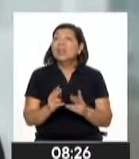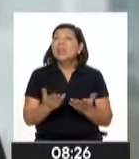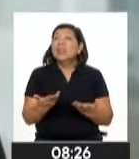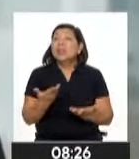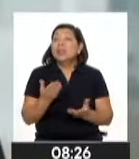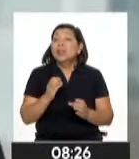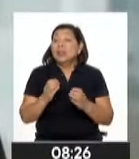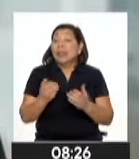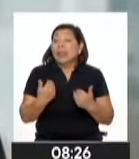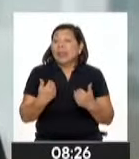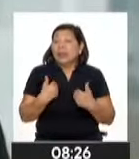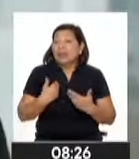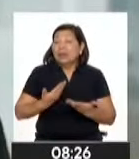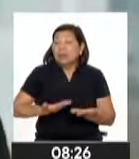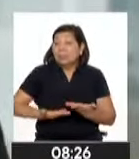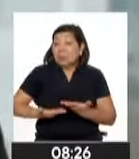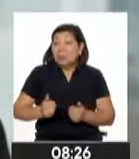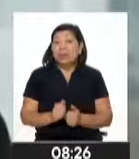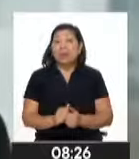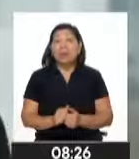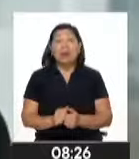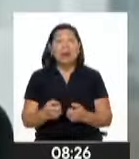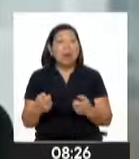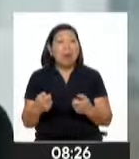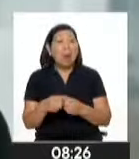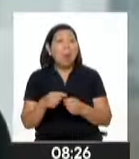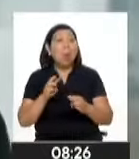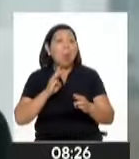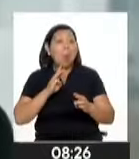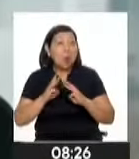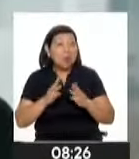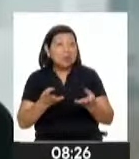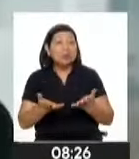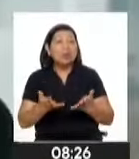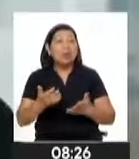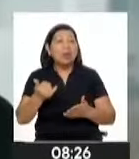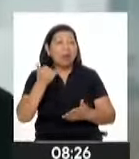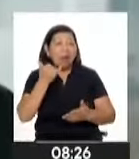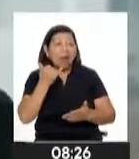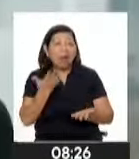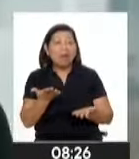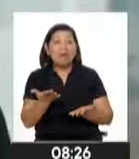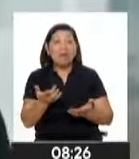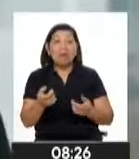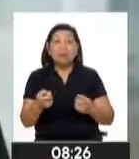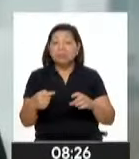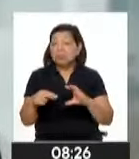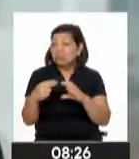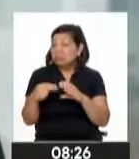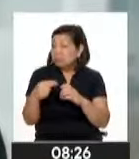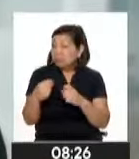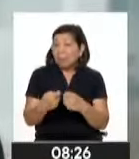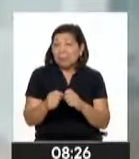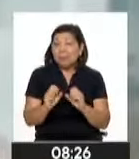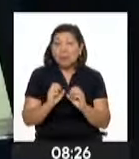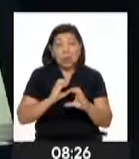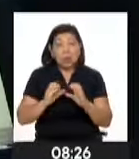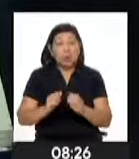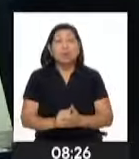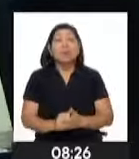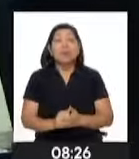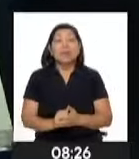de comunicación que tiene el comercio, email, WhatsApp, teléfono, chat, lo que tuviera para